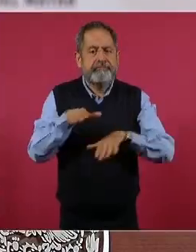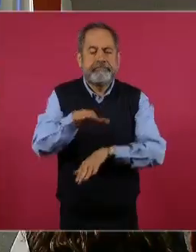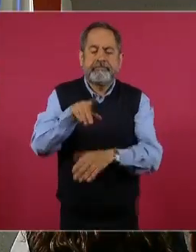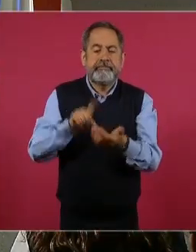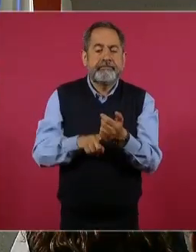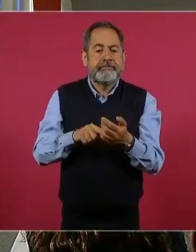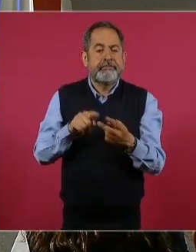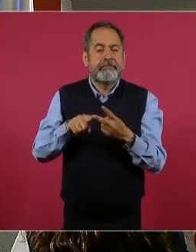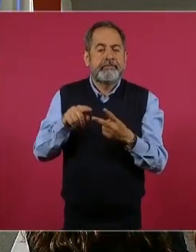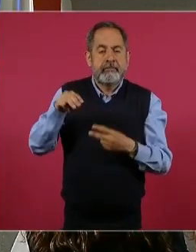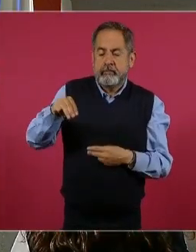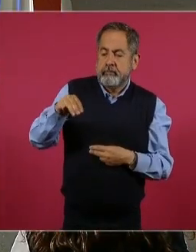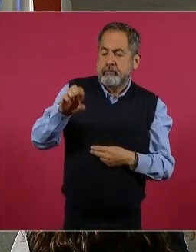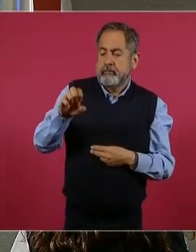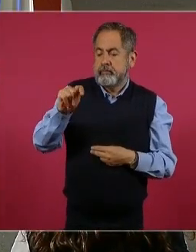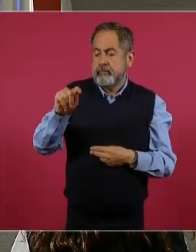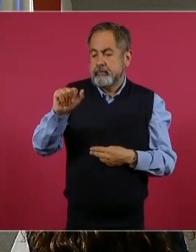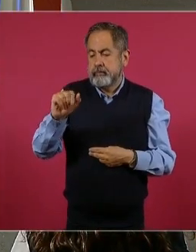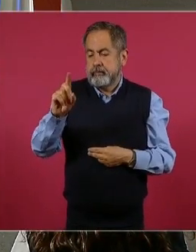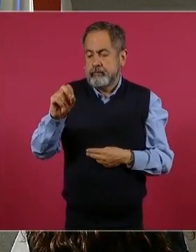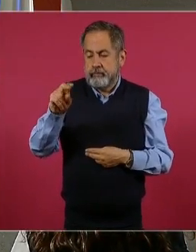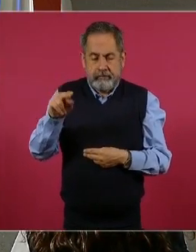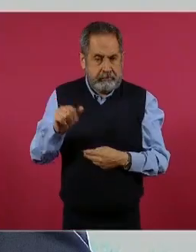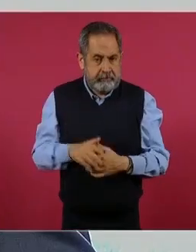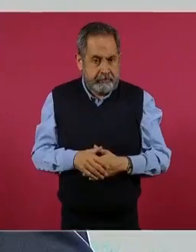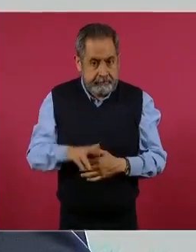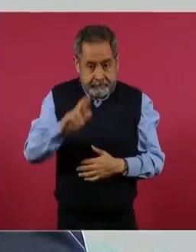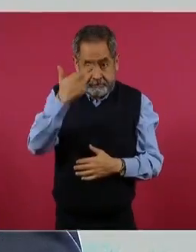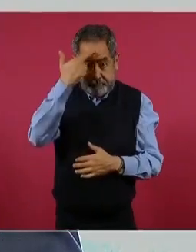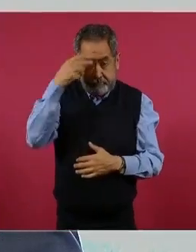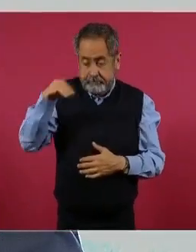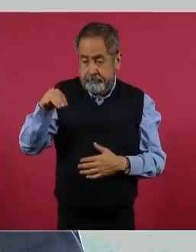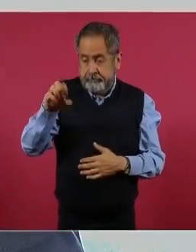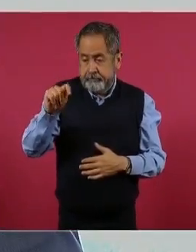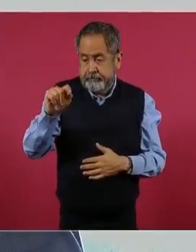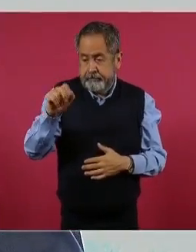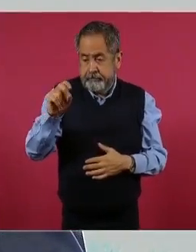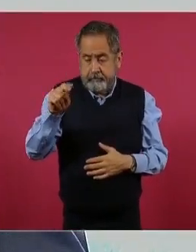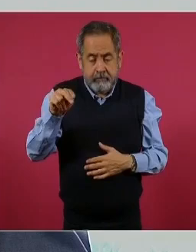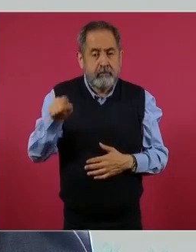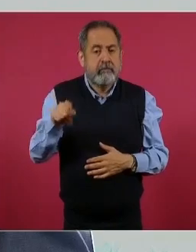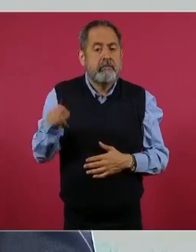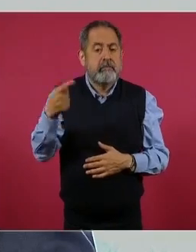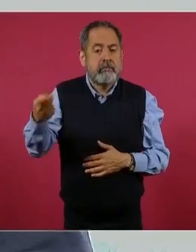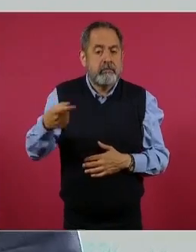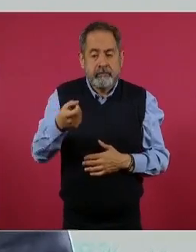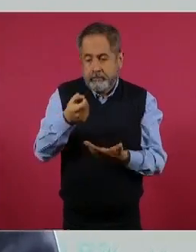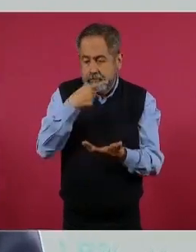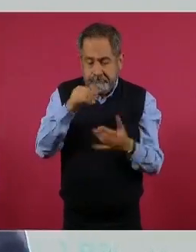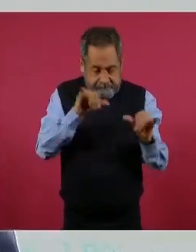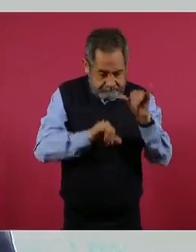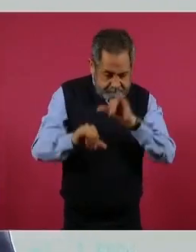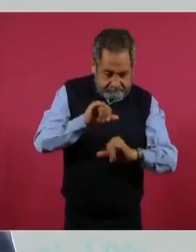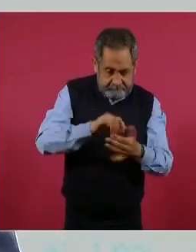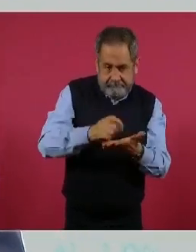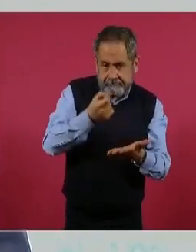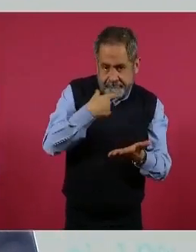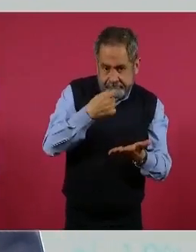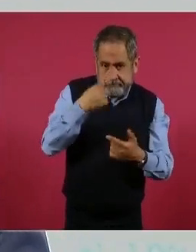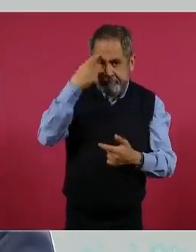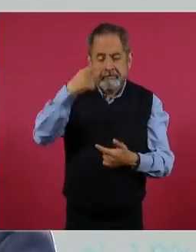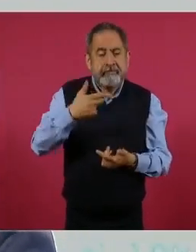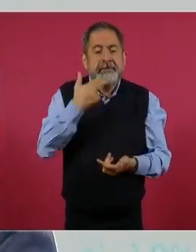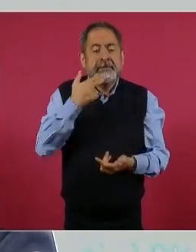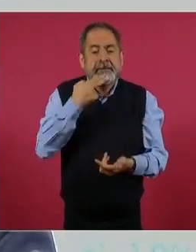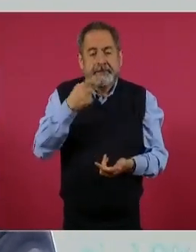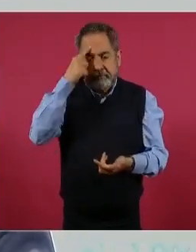sobre la metadona. Recuerden ustedes que la metadona es un medicamento sintético utilizado para ayudar a